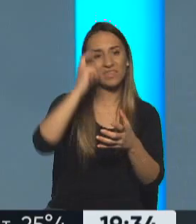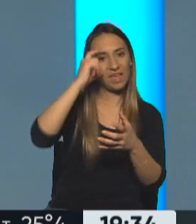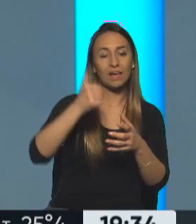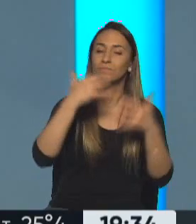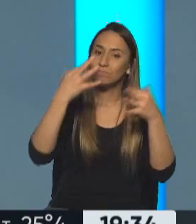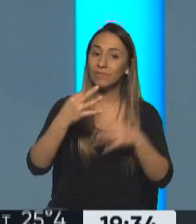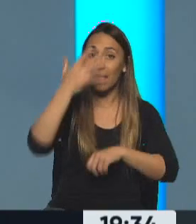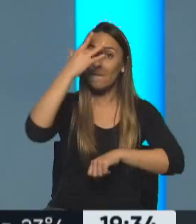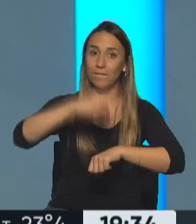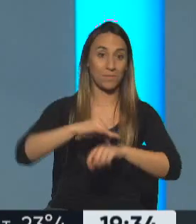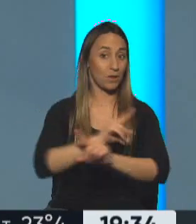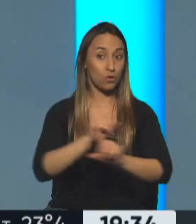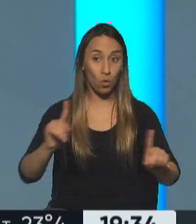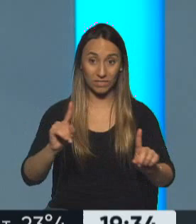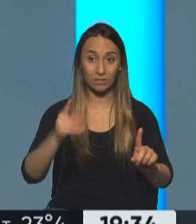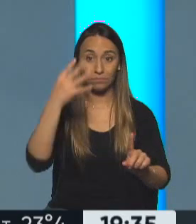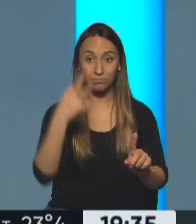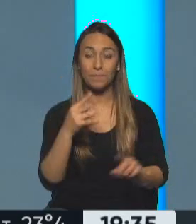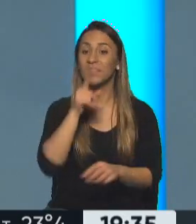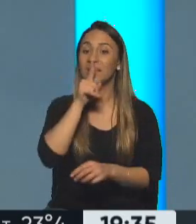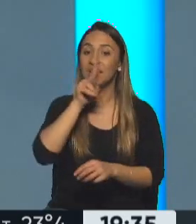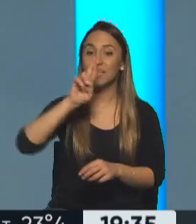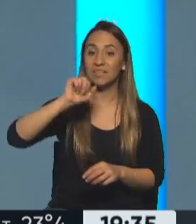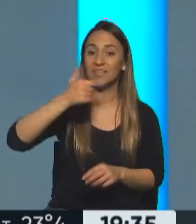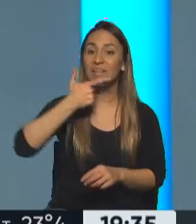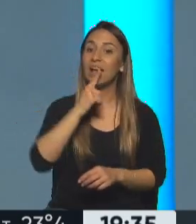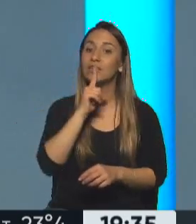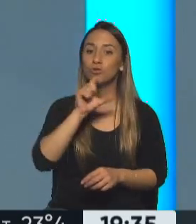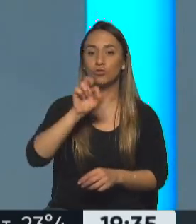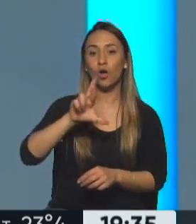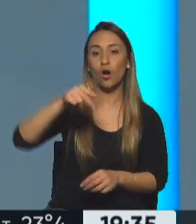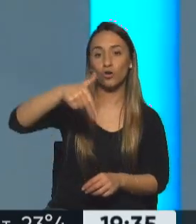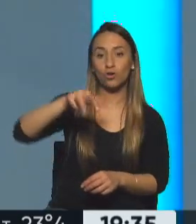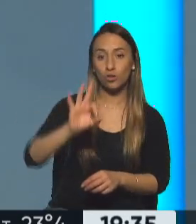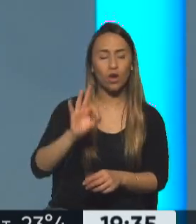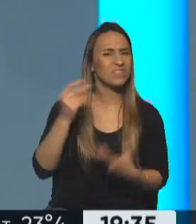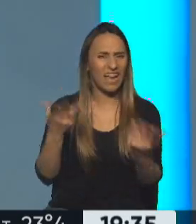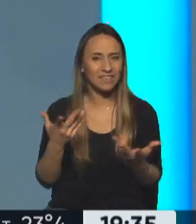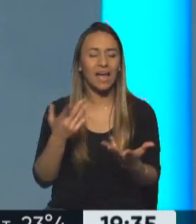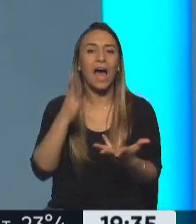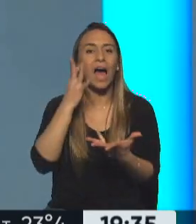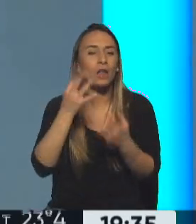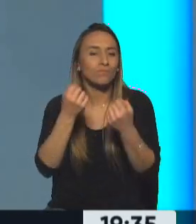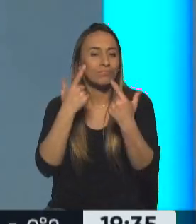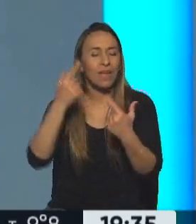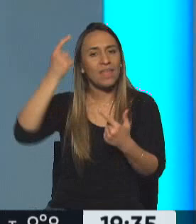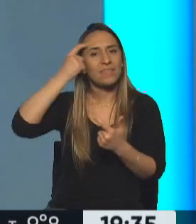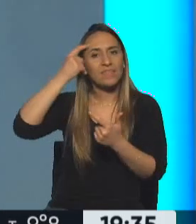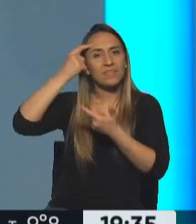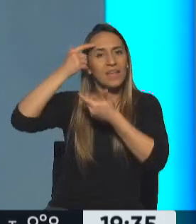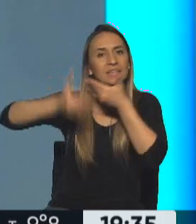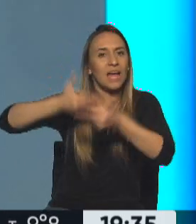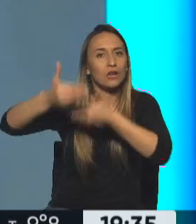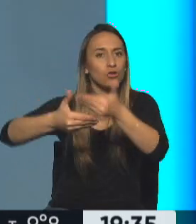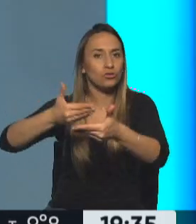es una enfermedad, es un trastorno, y así lo dice el DSM-5, es un trastorno del neurodesarrollo con... Como dice